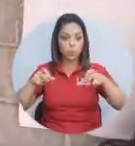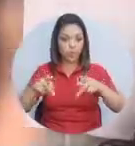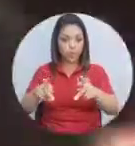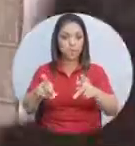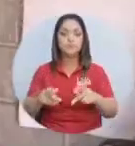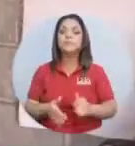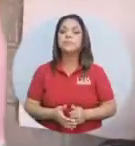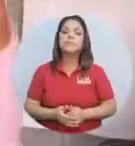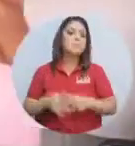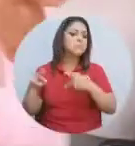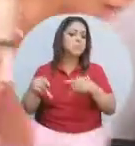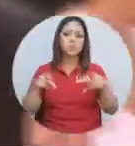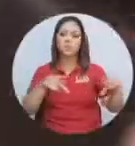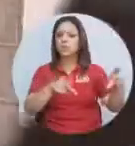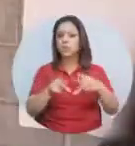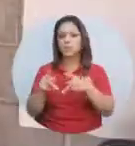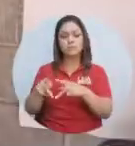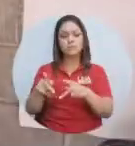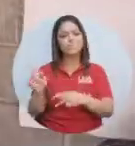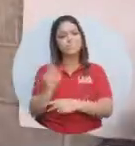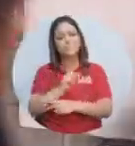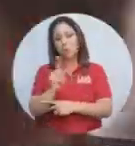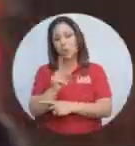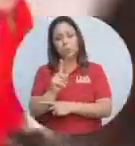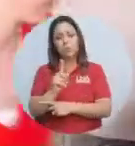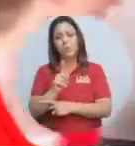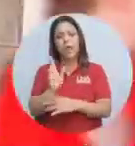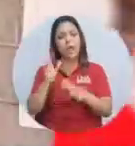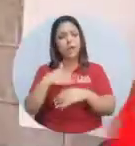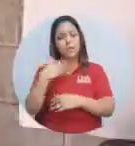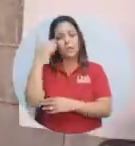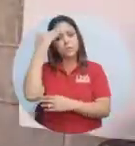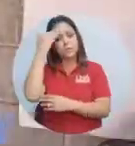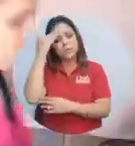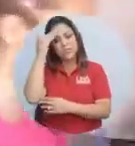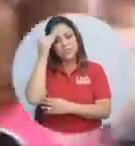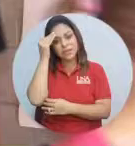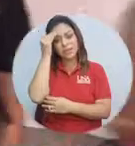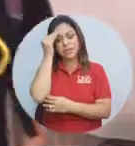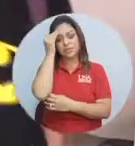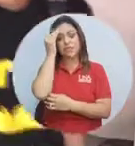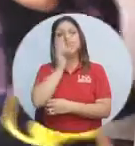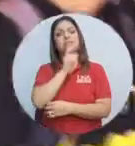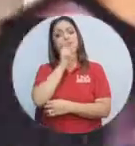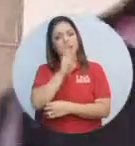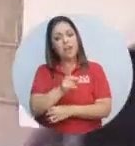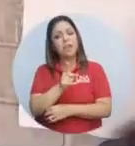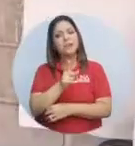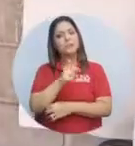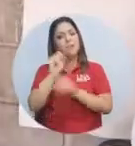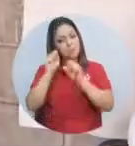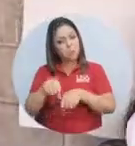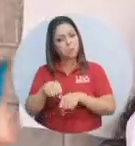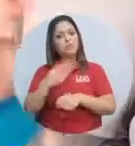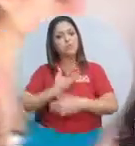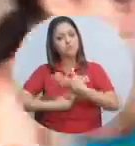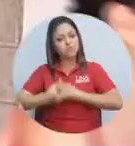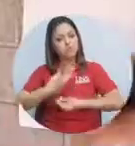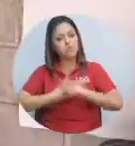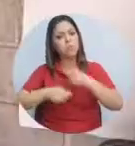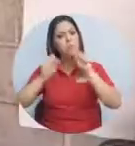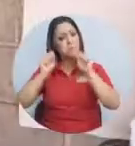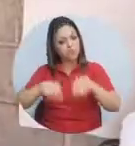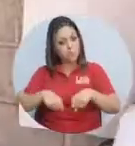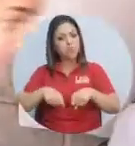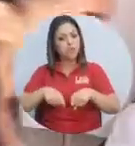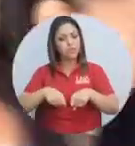oportunidades las personas no están del todo conscientes de que pueden ser víctimas o